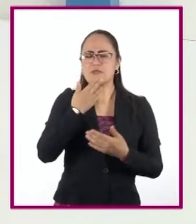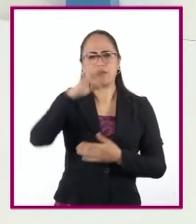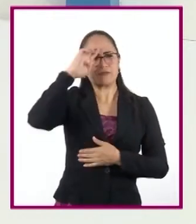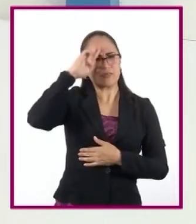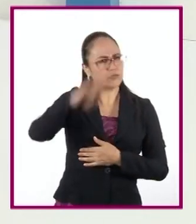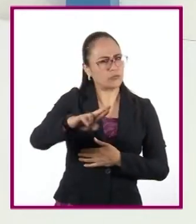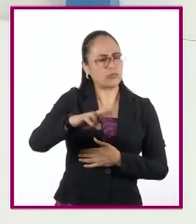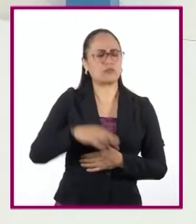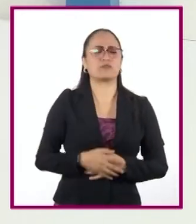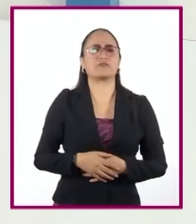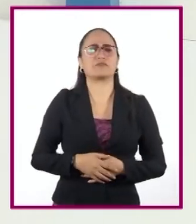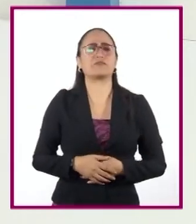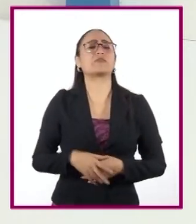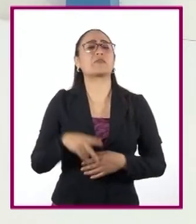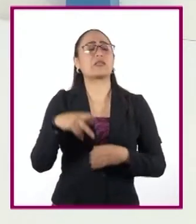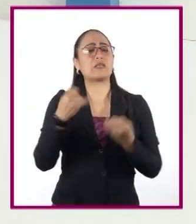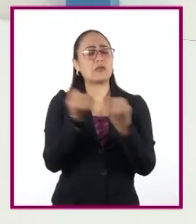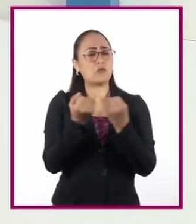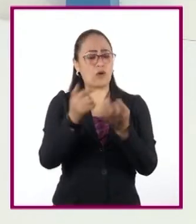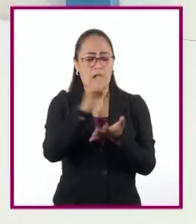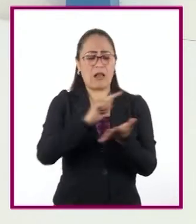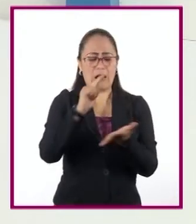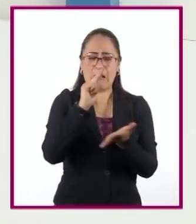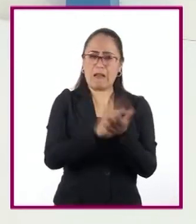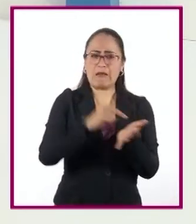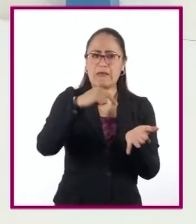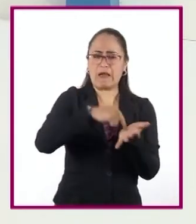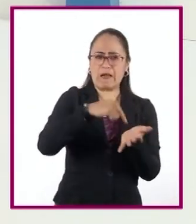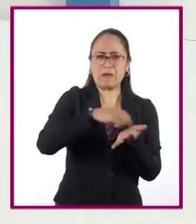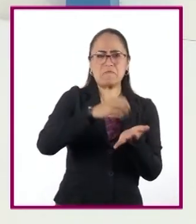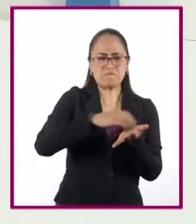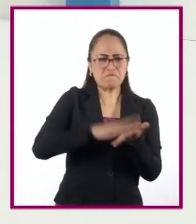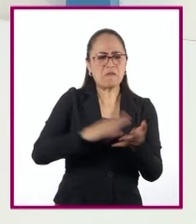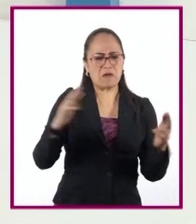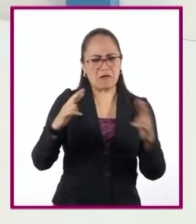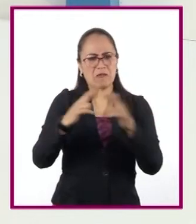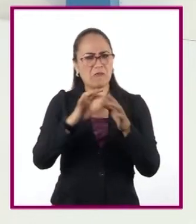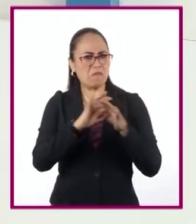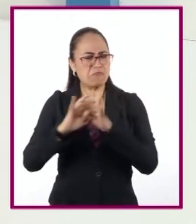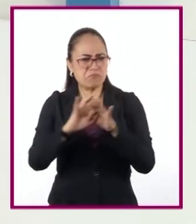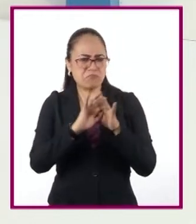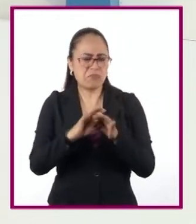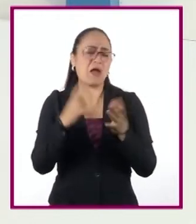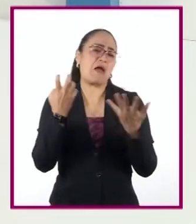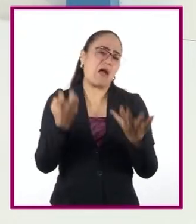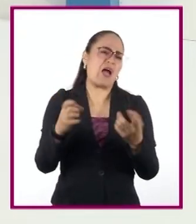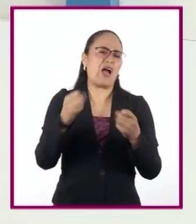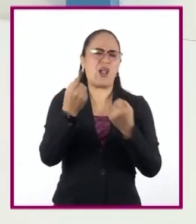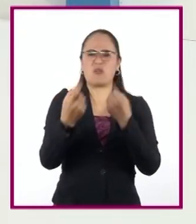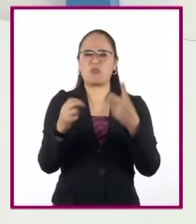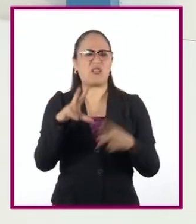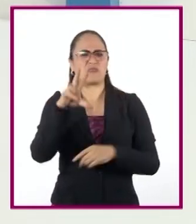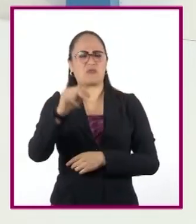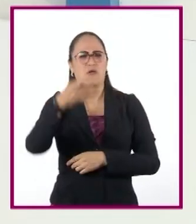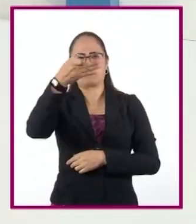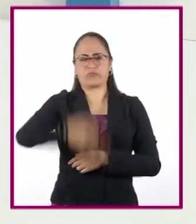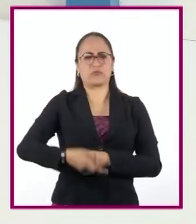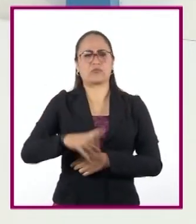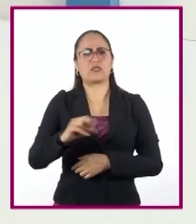ley imponía la conformidad religiosa, hubo algunas colonias que se negaron, tales como Rhode